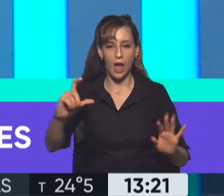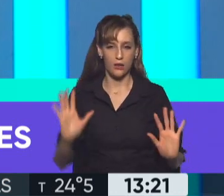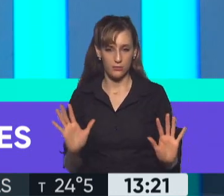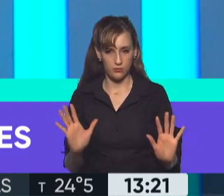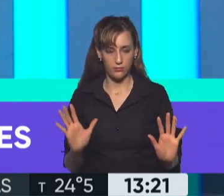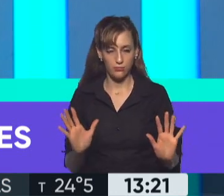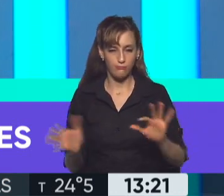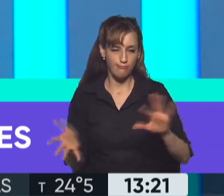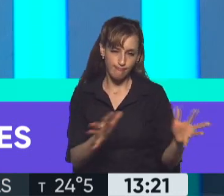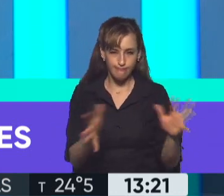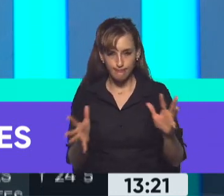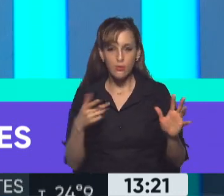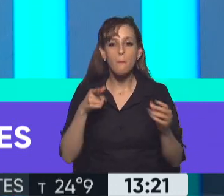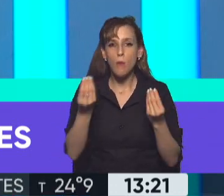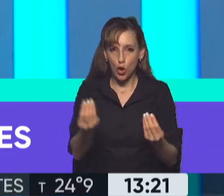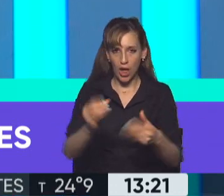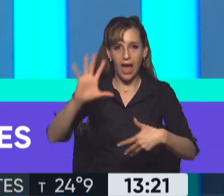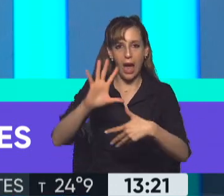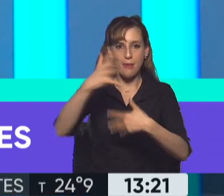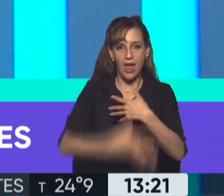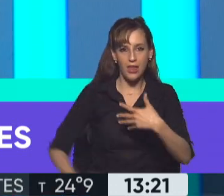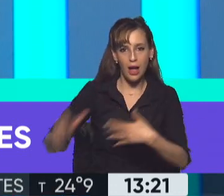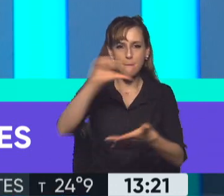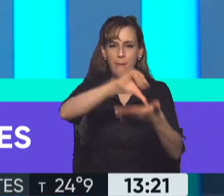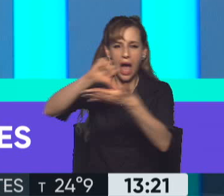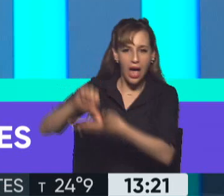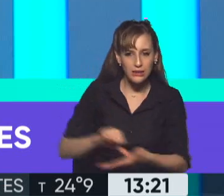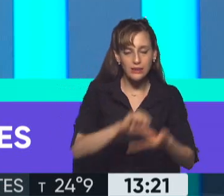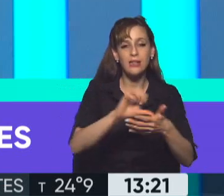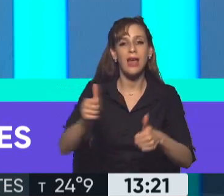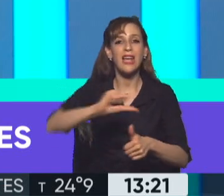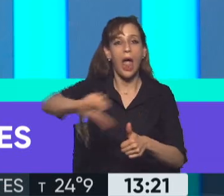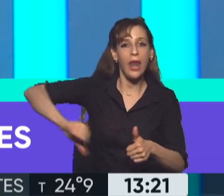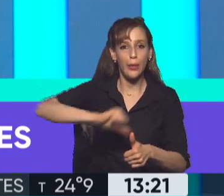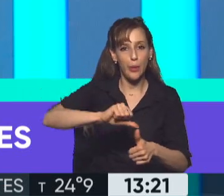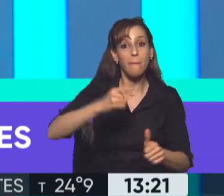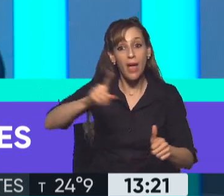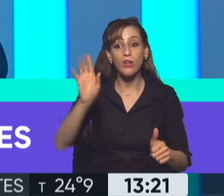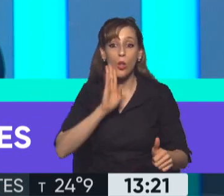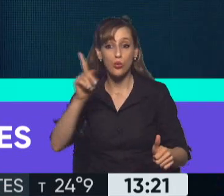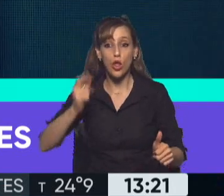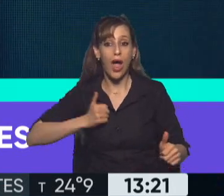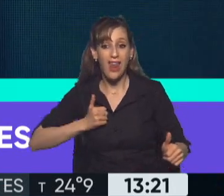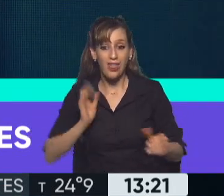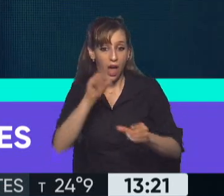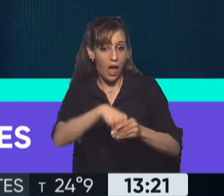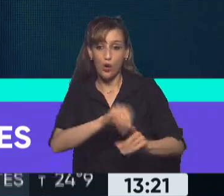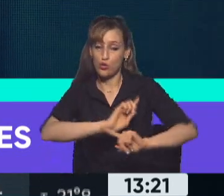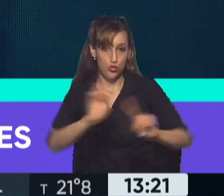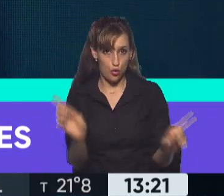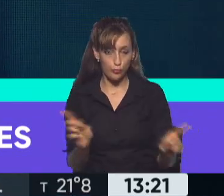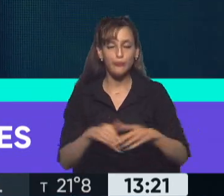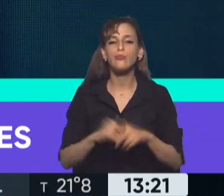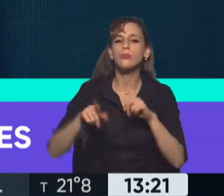porque están todos los países de américa latina y el caribe - eeuu y canadá raúl a ver la agenda de trabajo